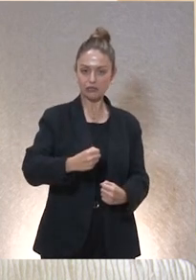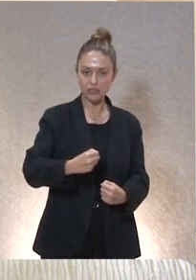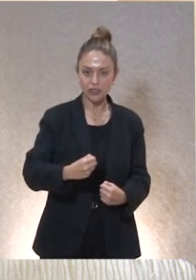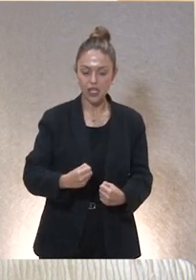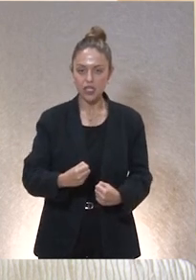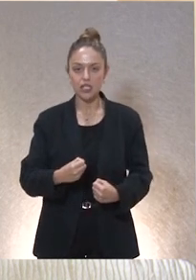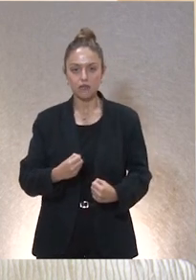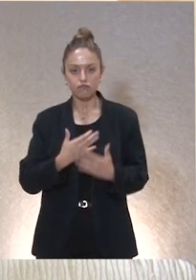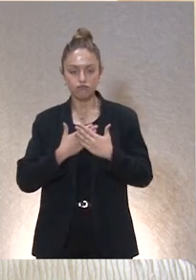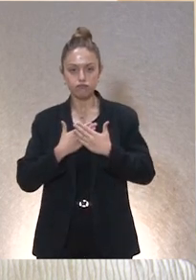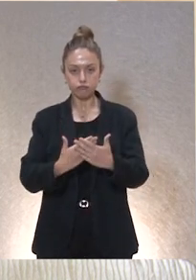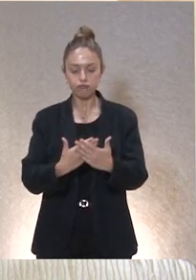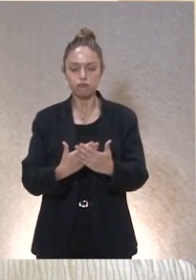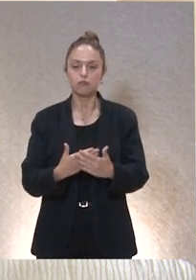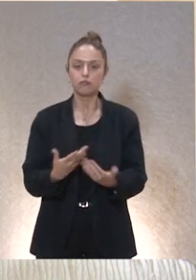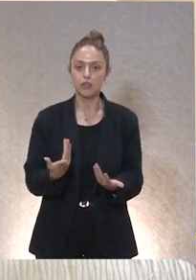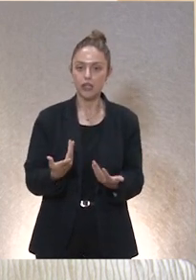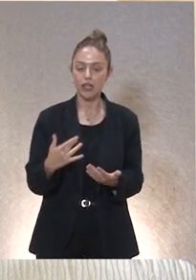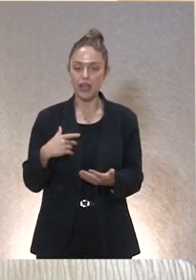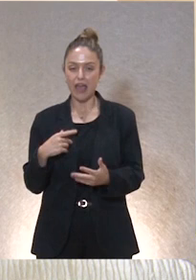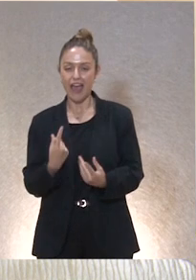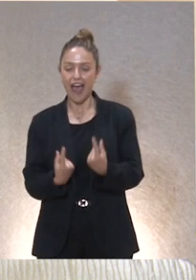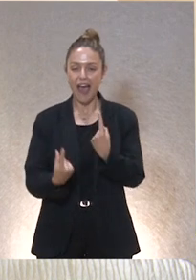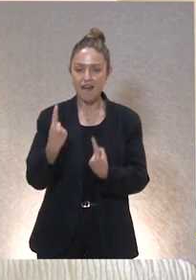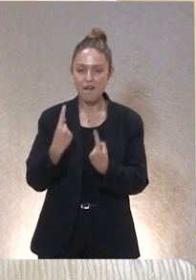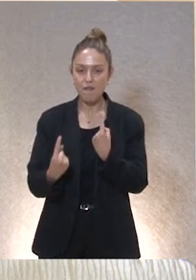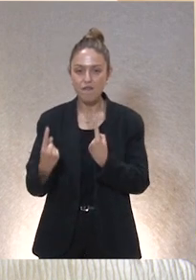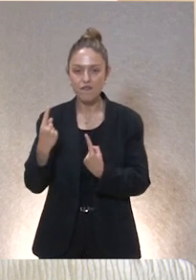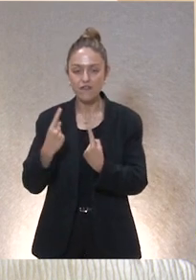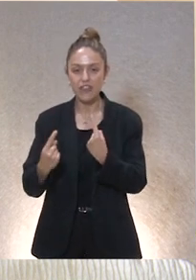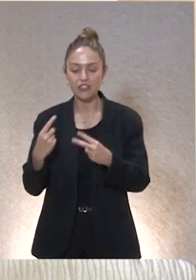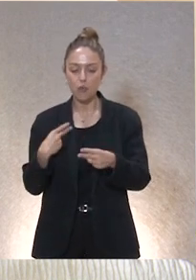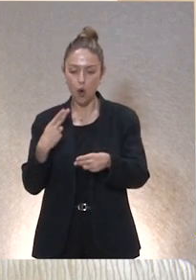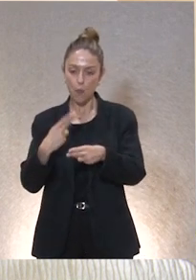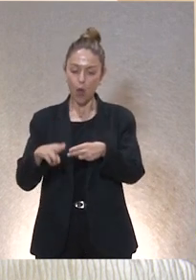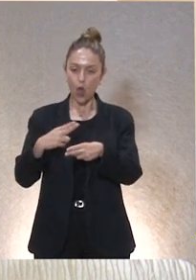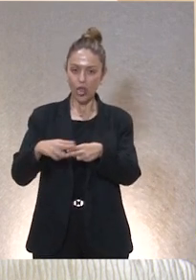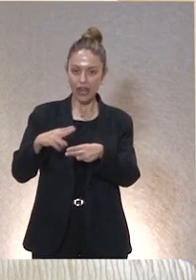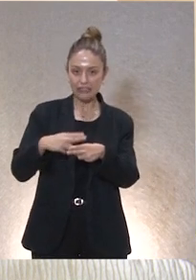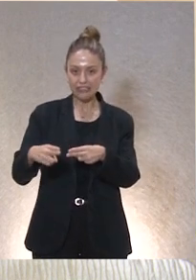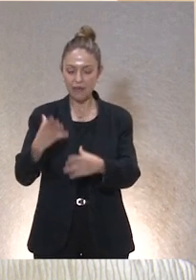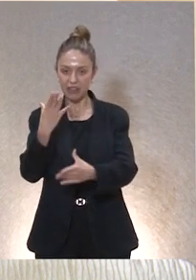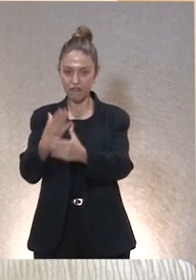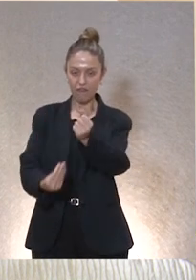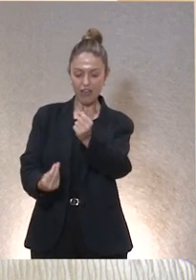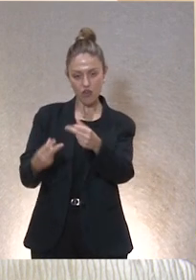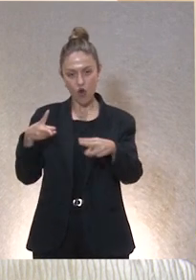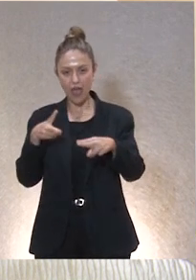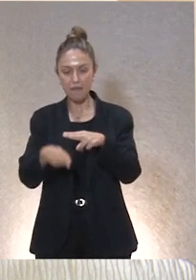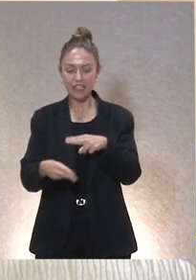para afrontar temas por los que pasamos de puntillas para no ser políticamente incorrectos pero siendo a la vez